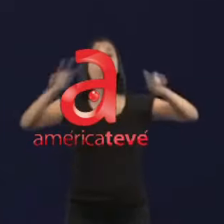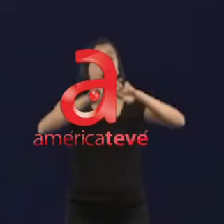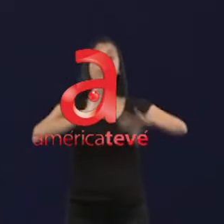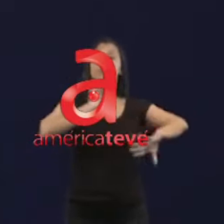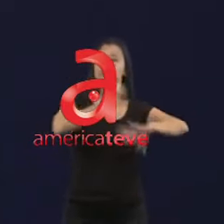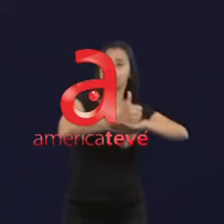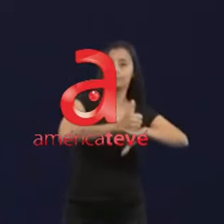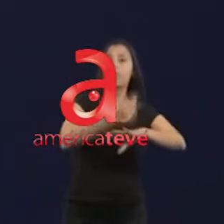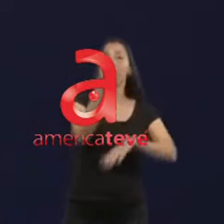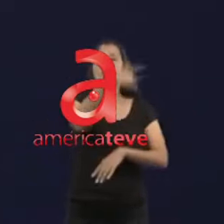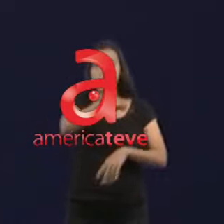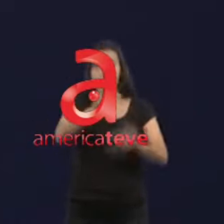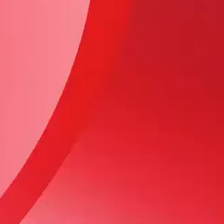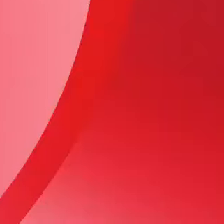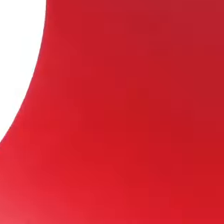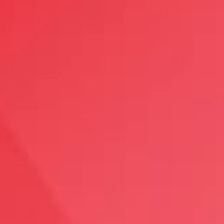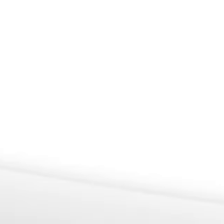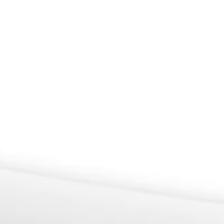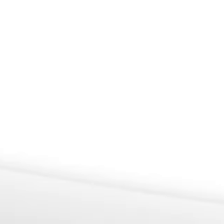informó Gustavo